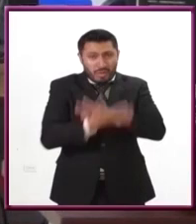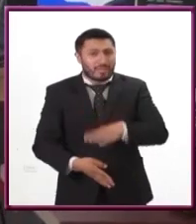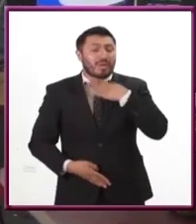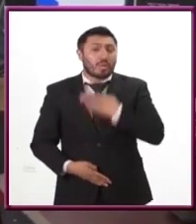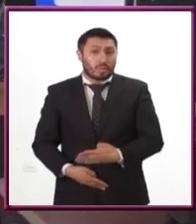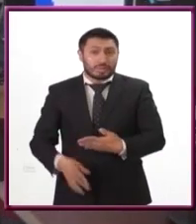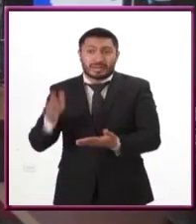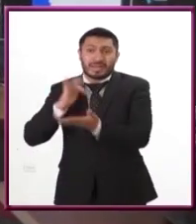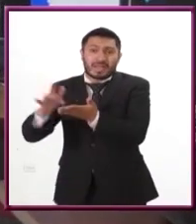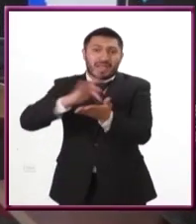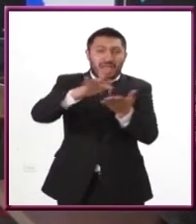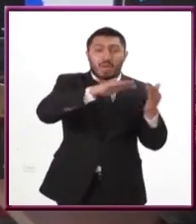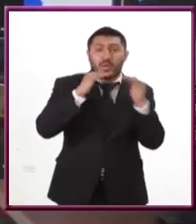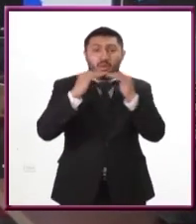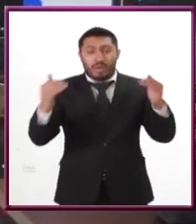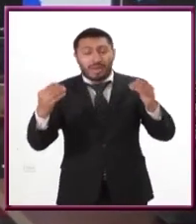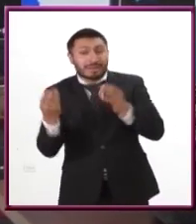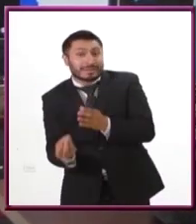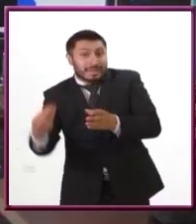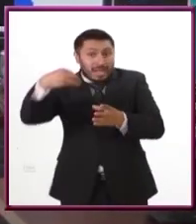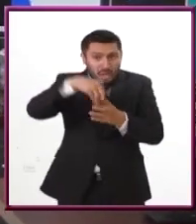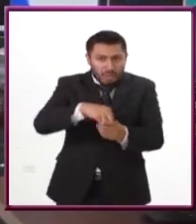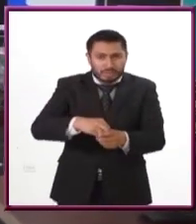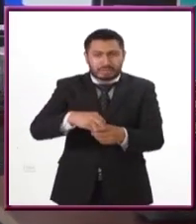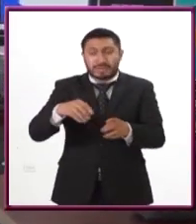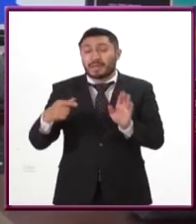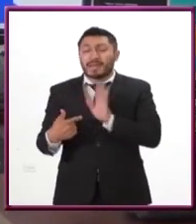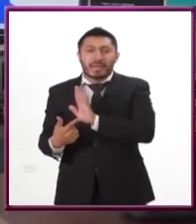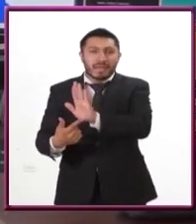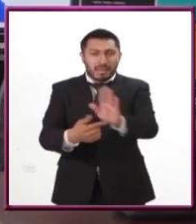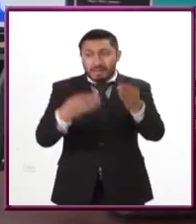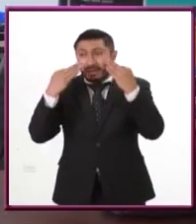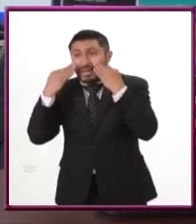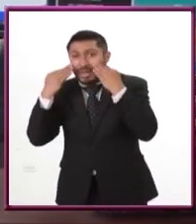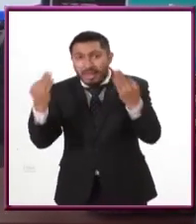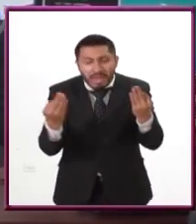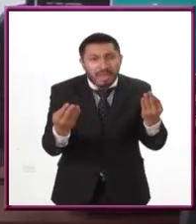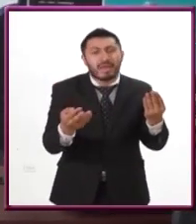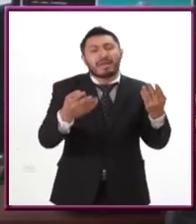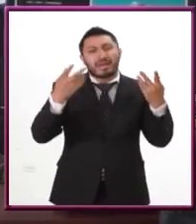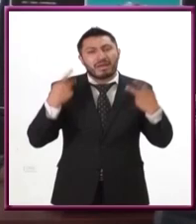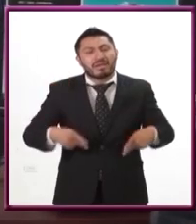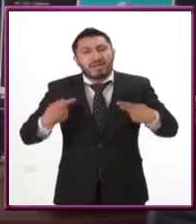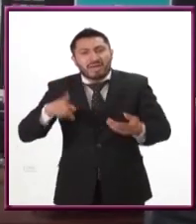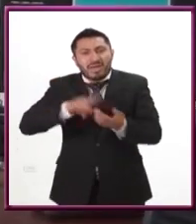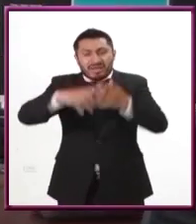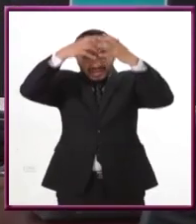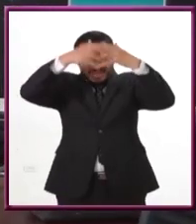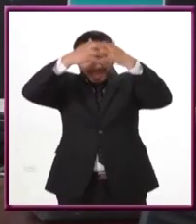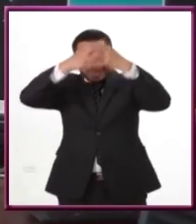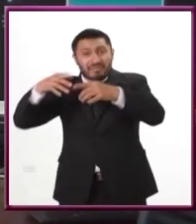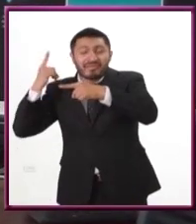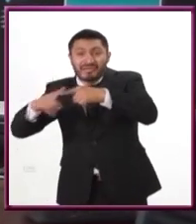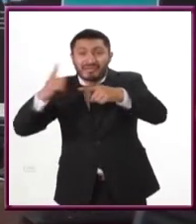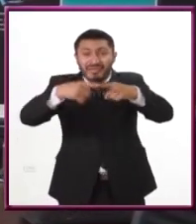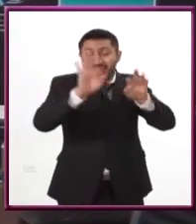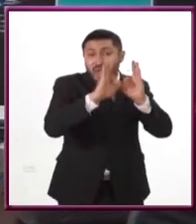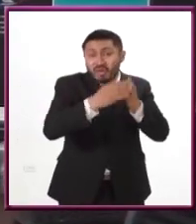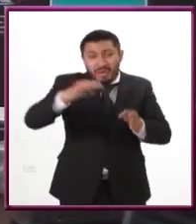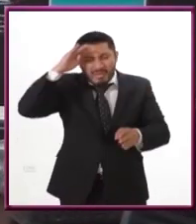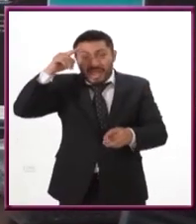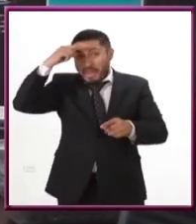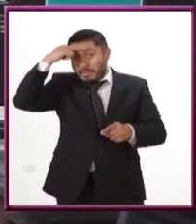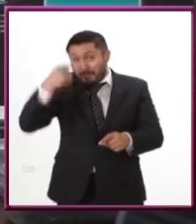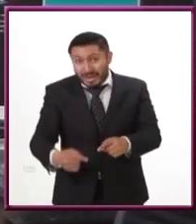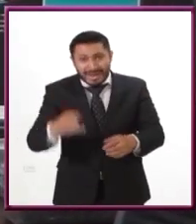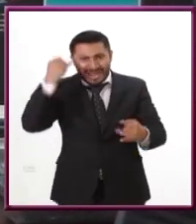justo. Apoyemos la igualdad, la inclusión y la visibilidad de las personas neurodivergentes para empezar a quitar las